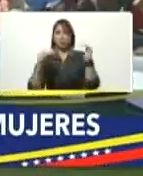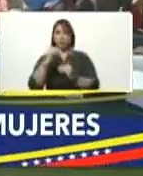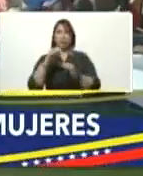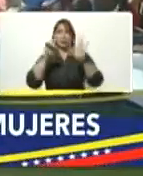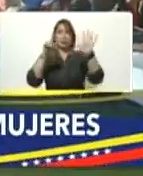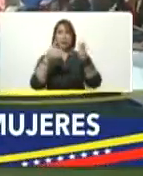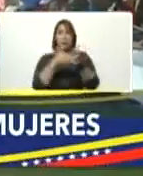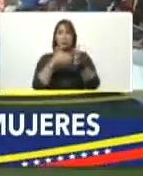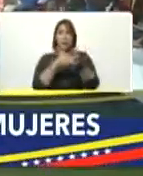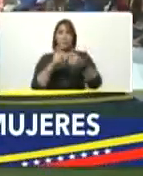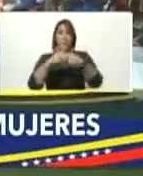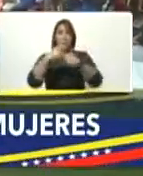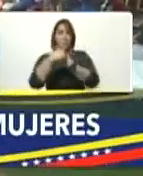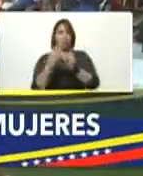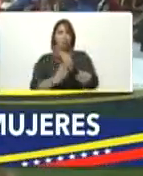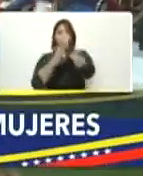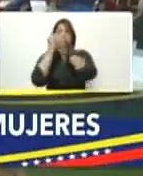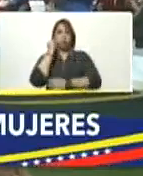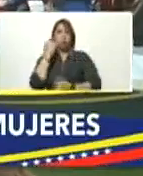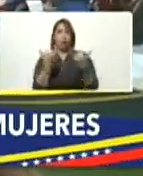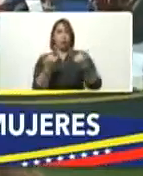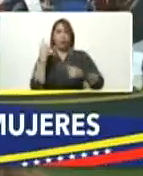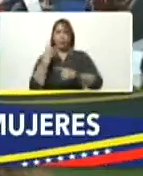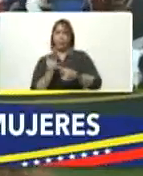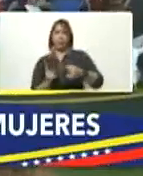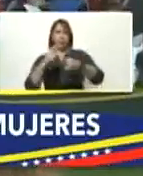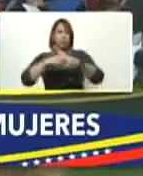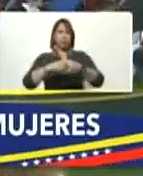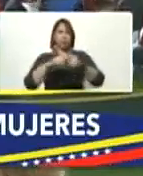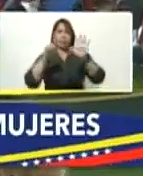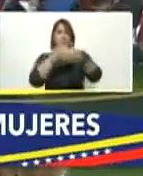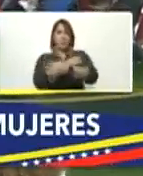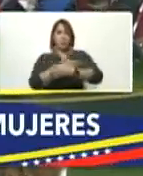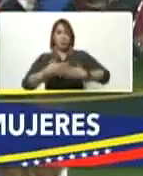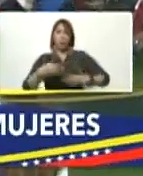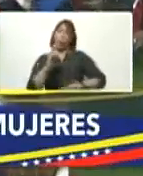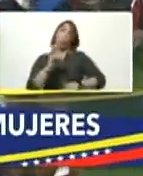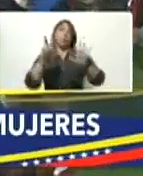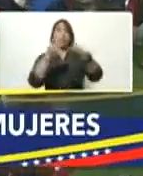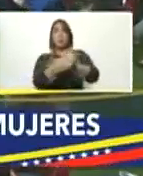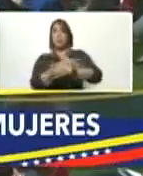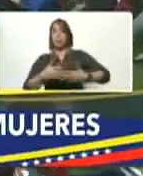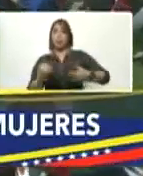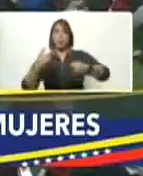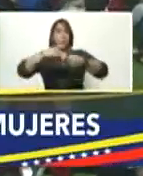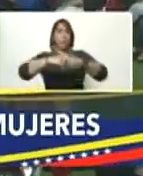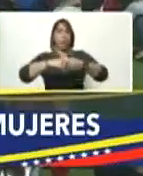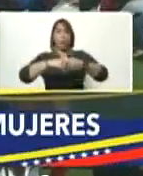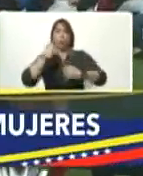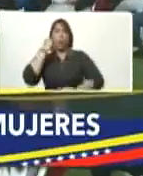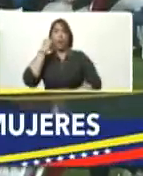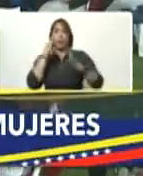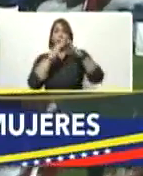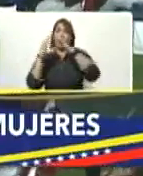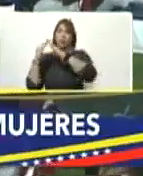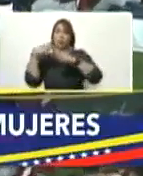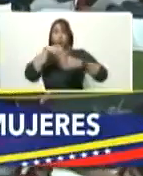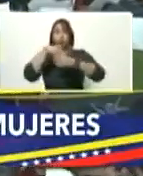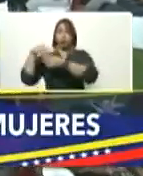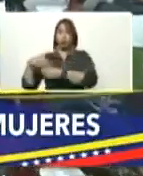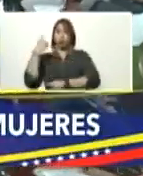lideresas. Ahora hay que llegar a 6 millones, 7 millones de mujeres en el hogar. Hay que